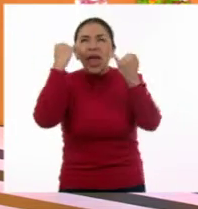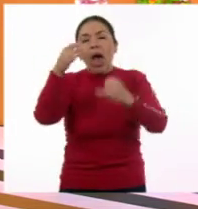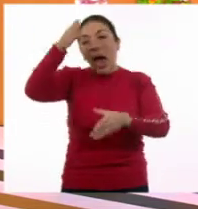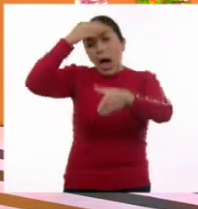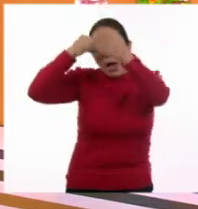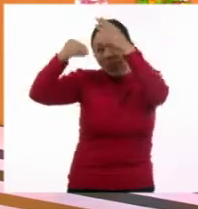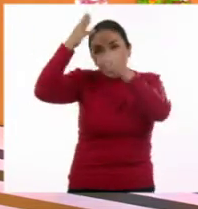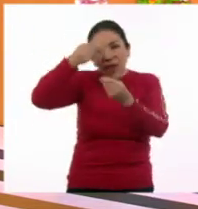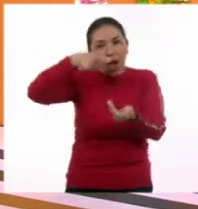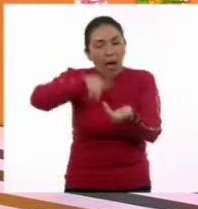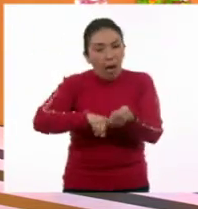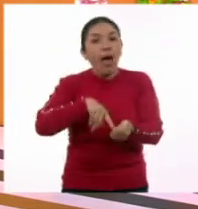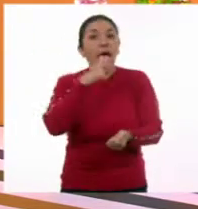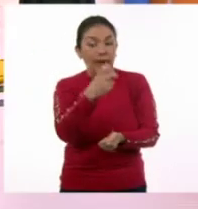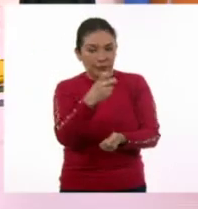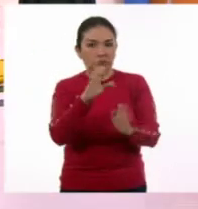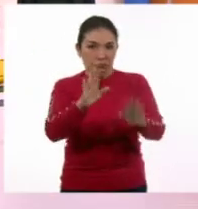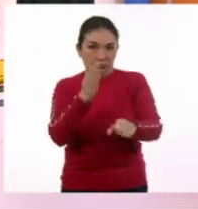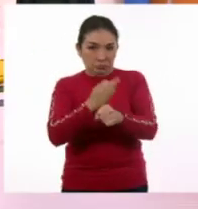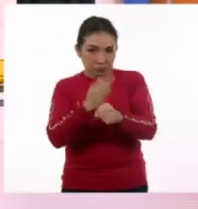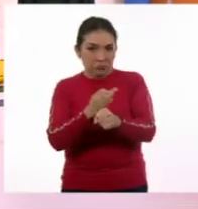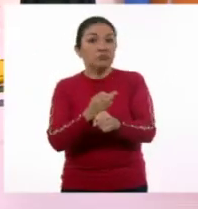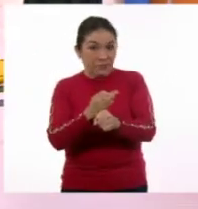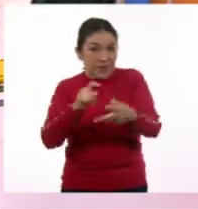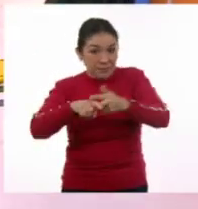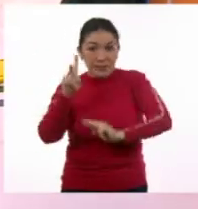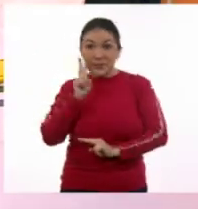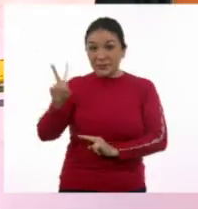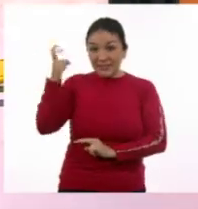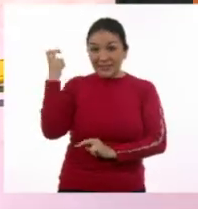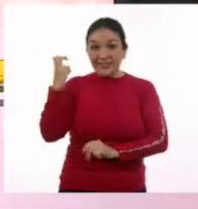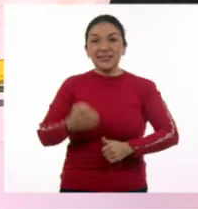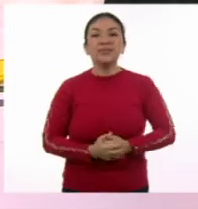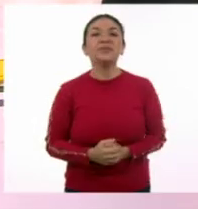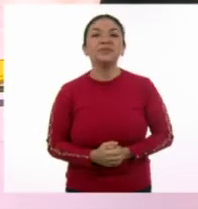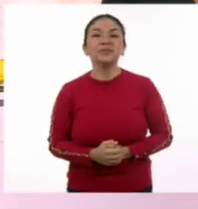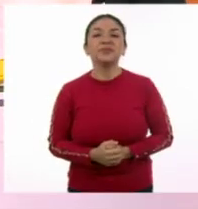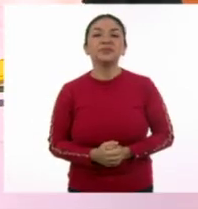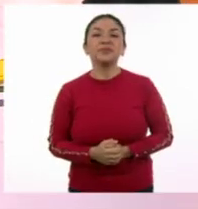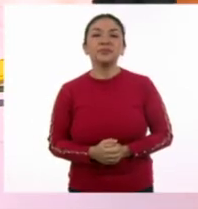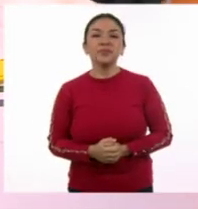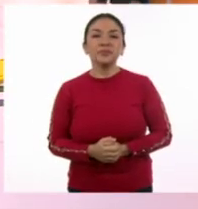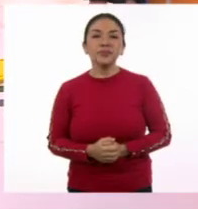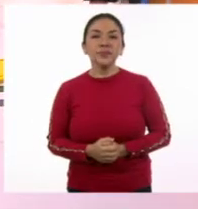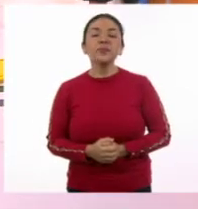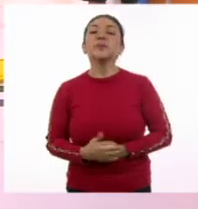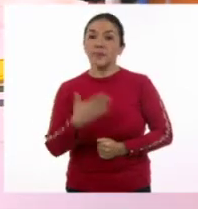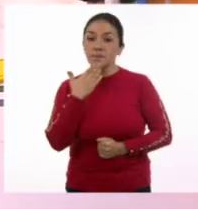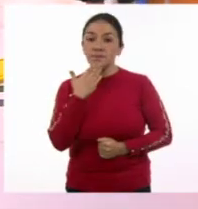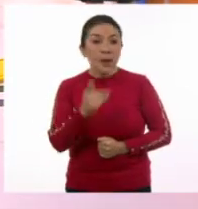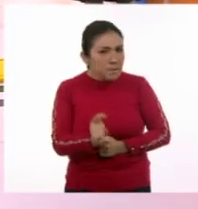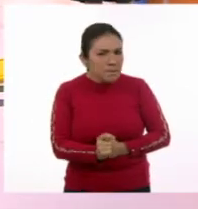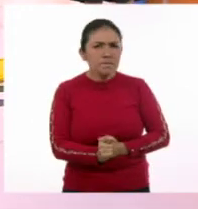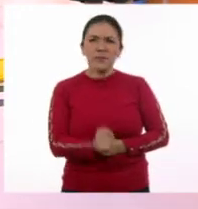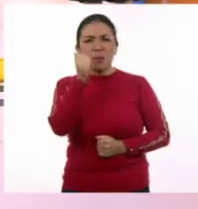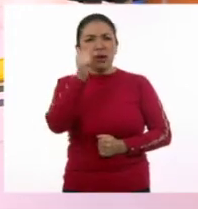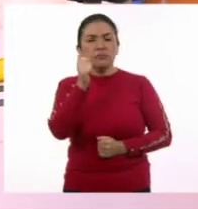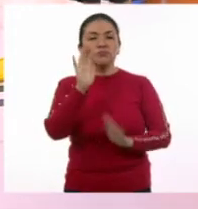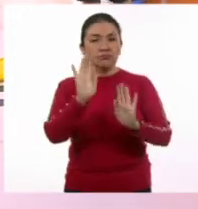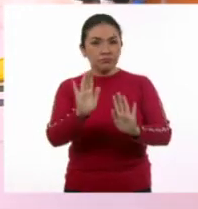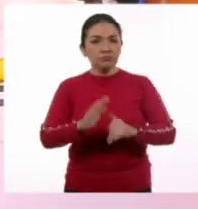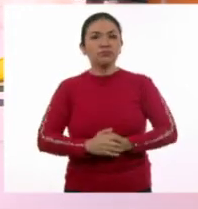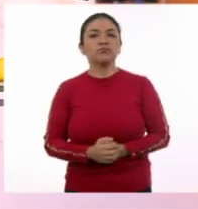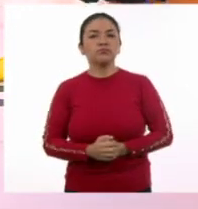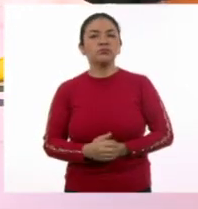aprendizaje entonces qué te parece si vamos para acá perfecto muy bien en primer lugar